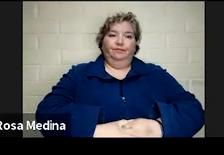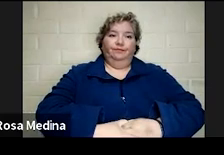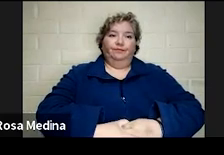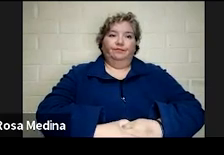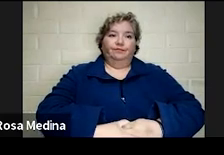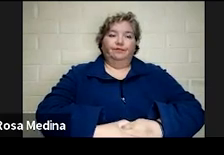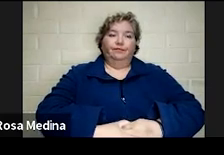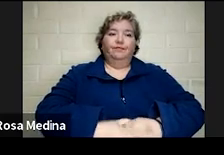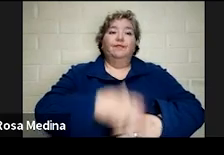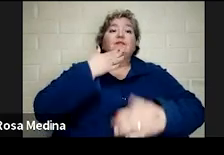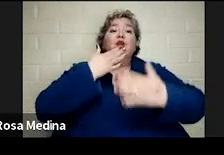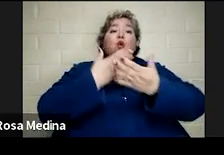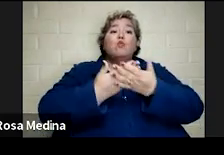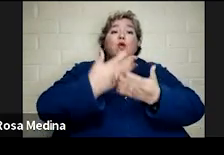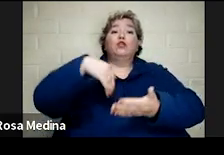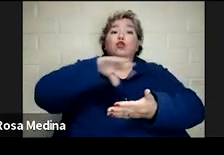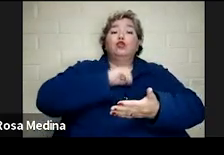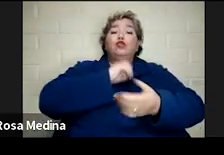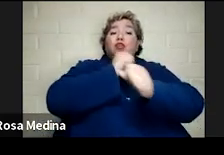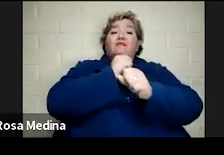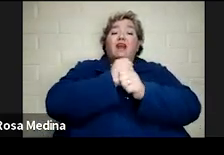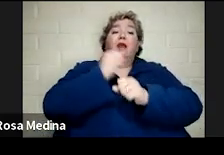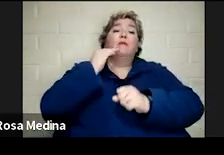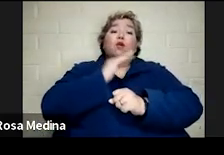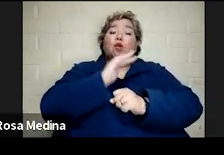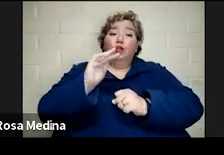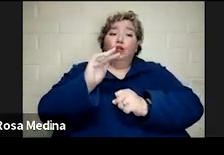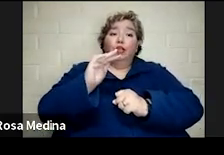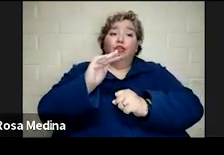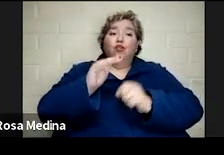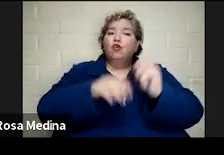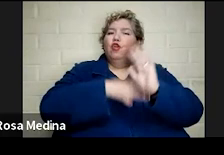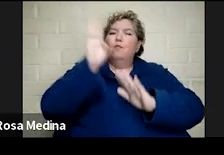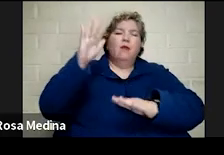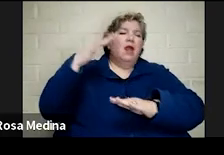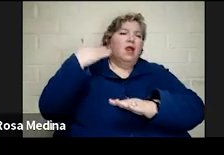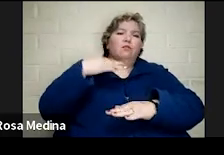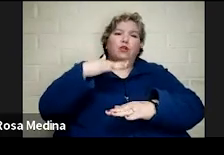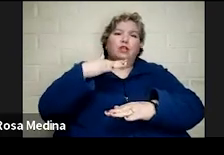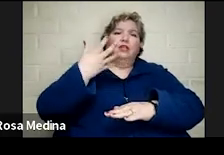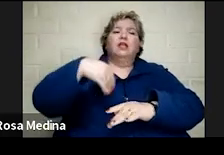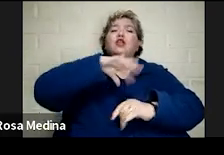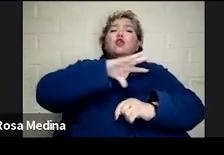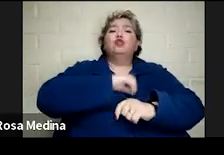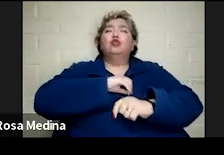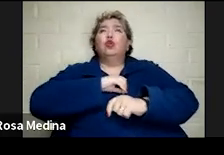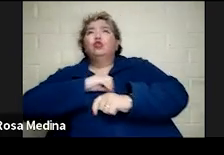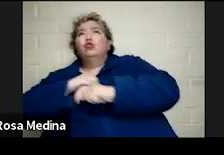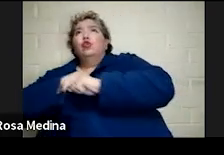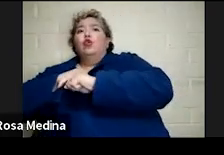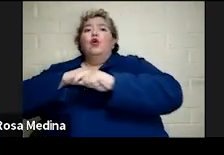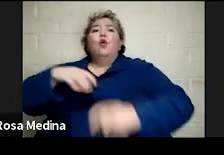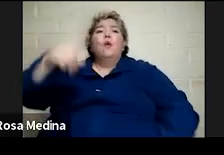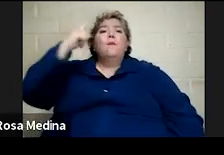Entonces, cuando trabajamos con niños, lo más importante es tener en cuenta esto, que los niños, su cerebro se